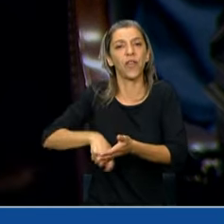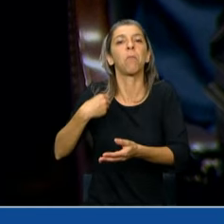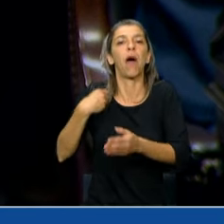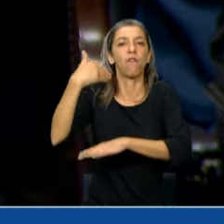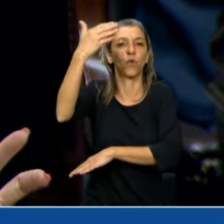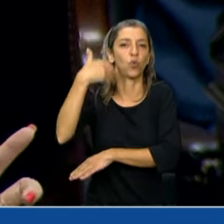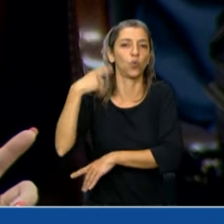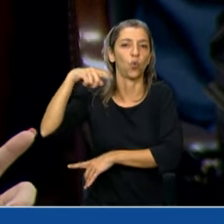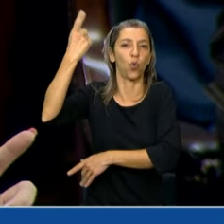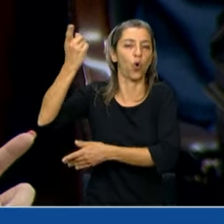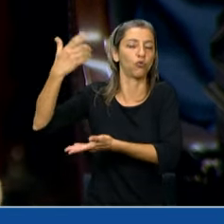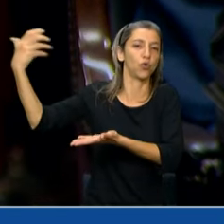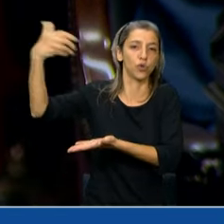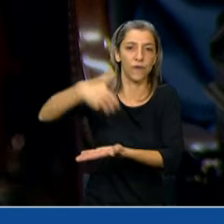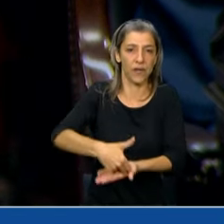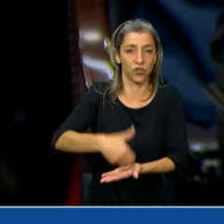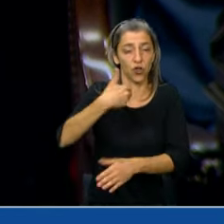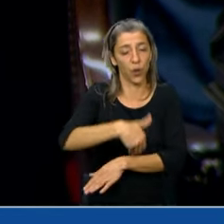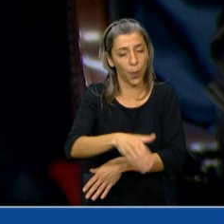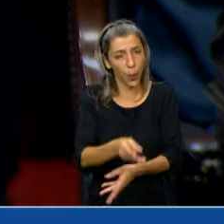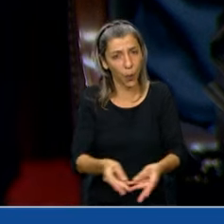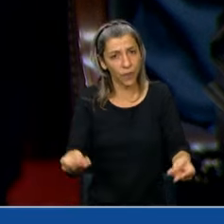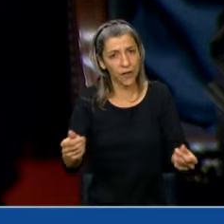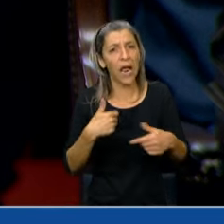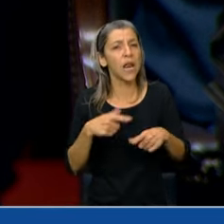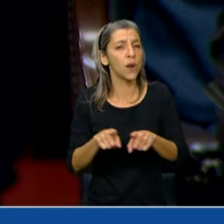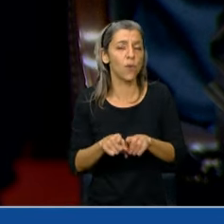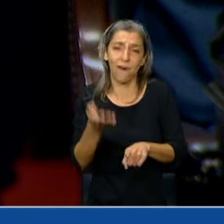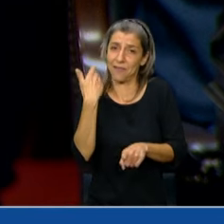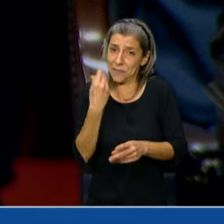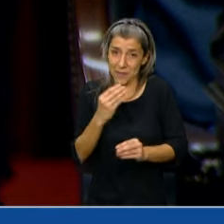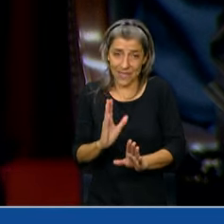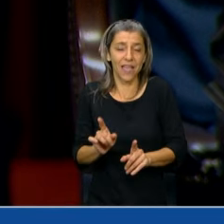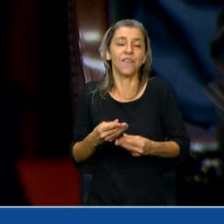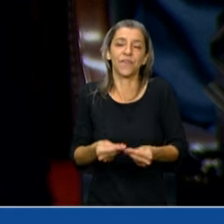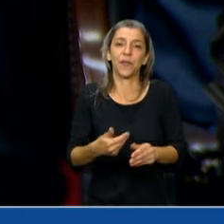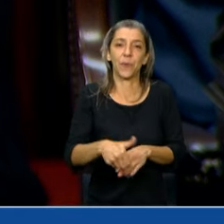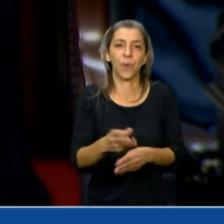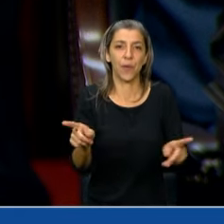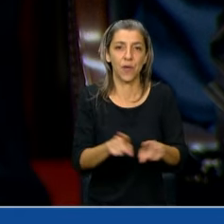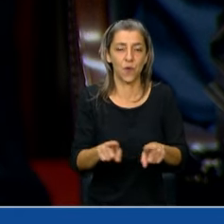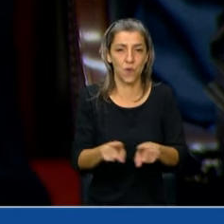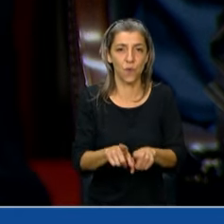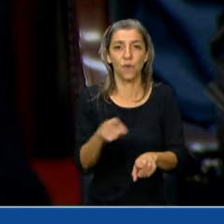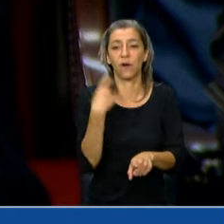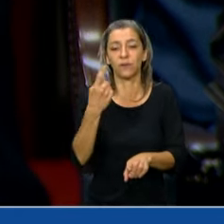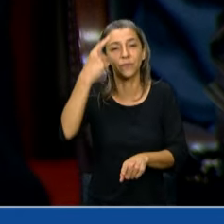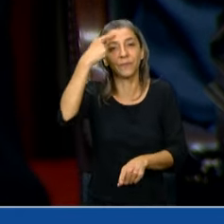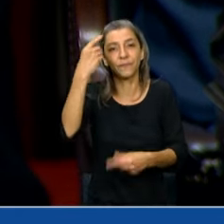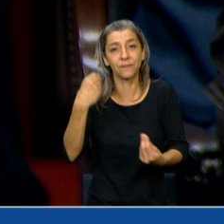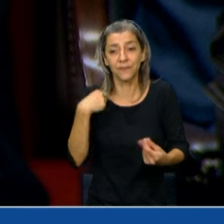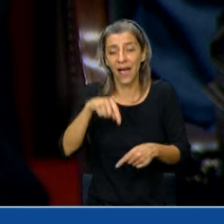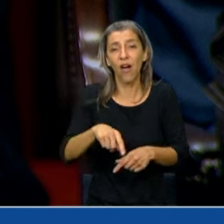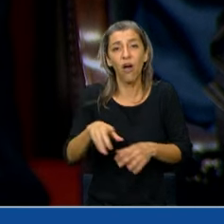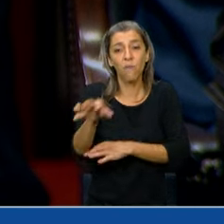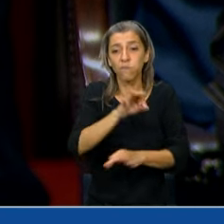lugares en fin termino señor presidente como empecé en lugar de dar un salto al vacío con un